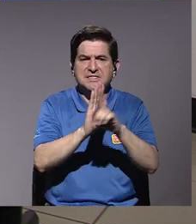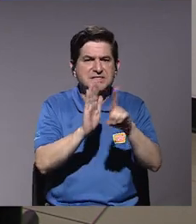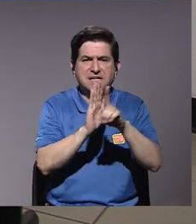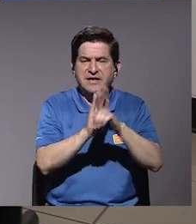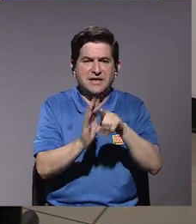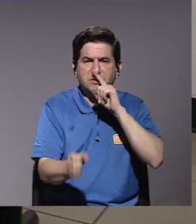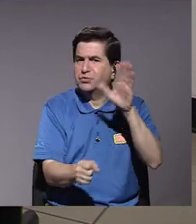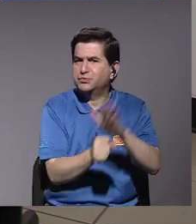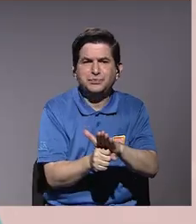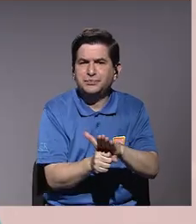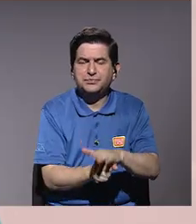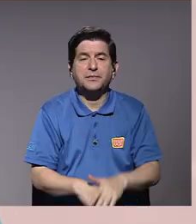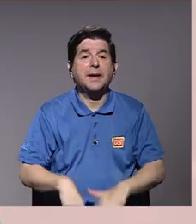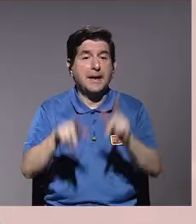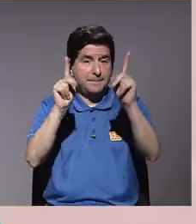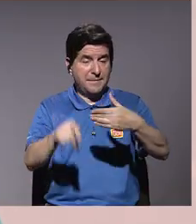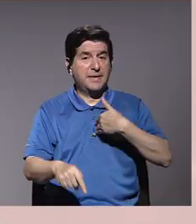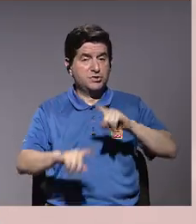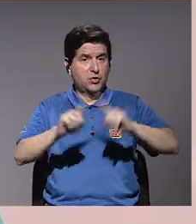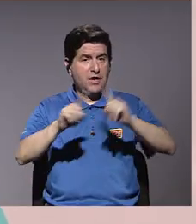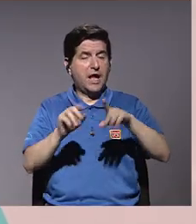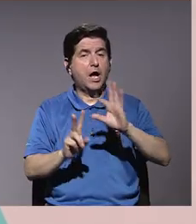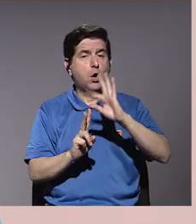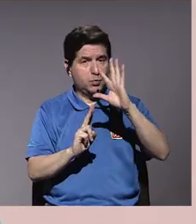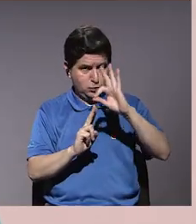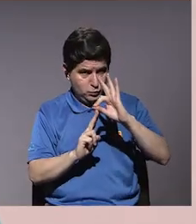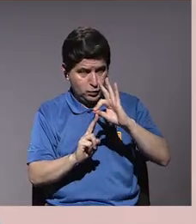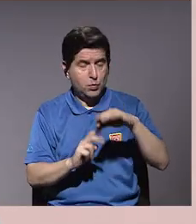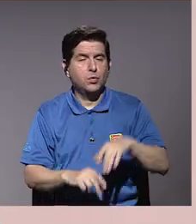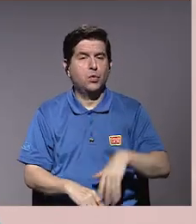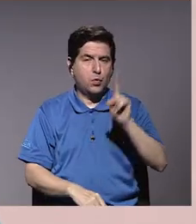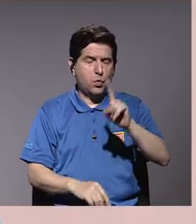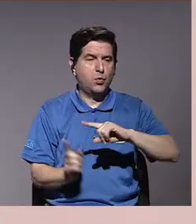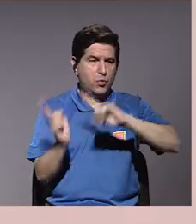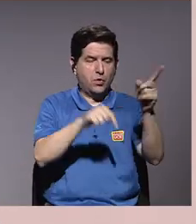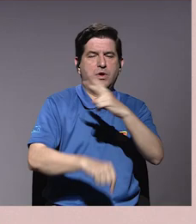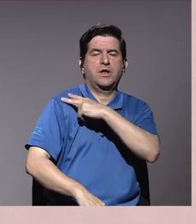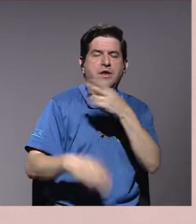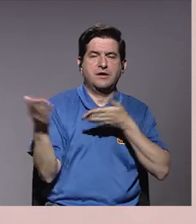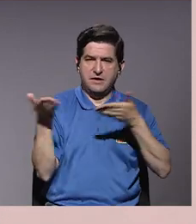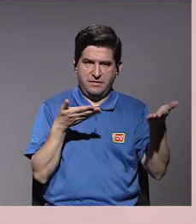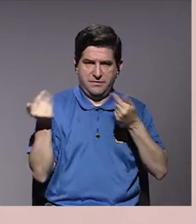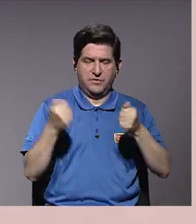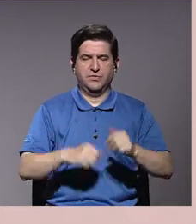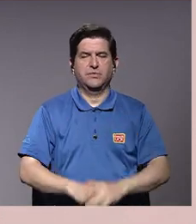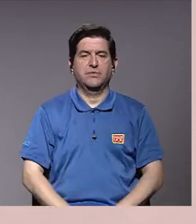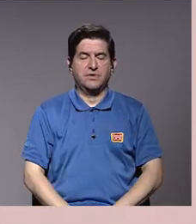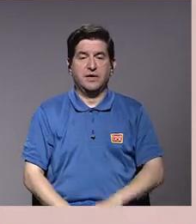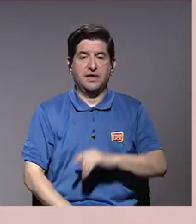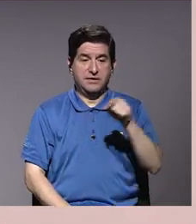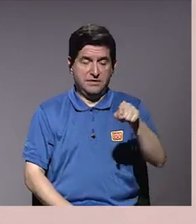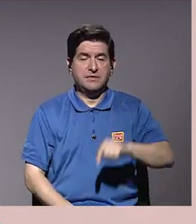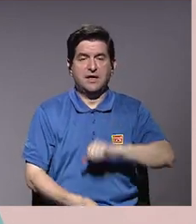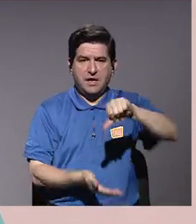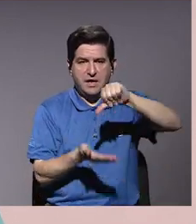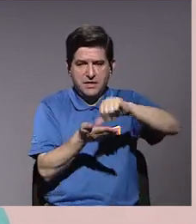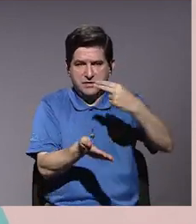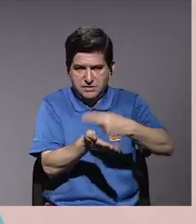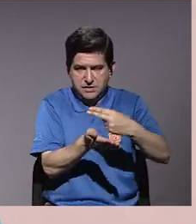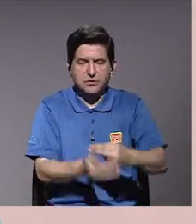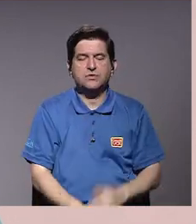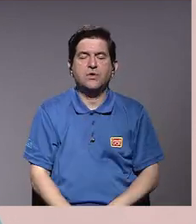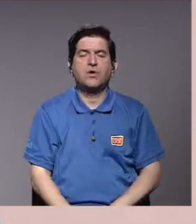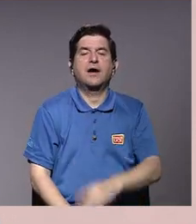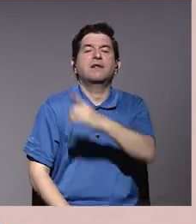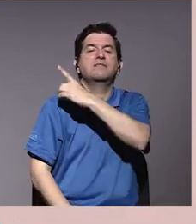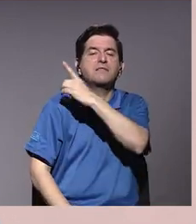rompiendo un derecho? Sí, bueno, la persona tiene varias opciones. La persona puede acudir a la jefatura de servicio de ese centro, puede